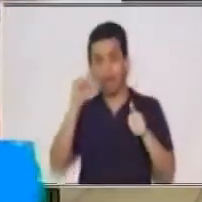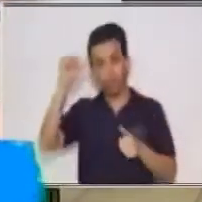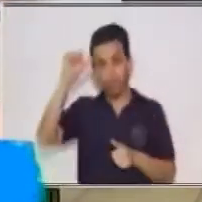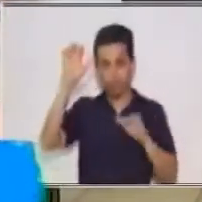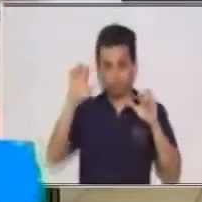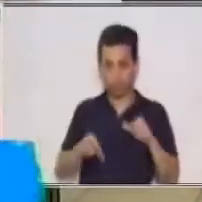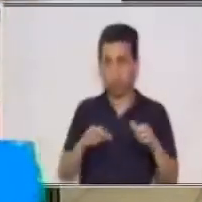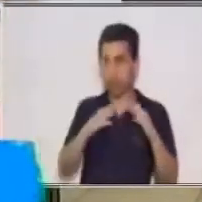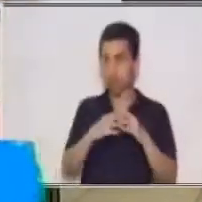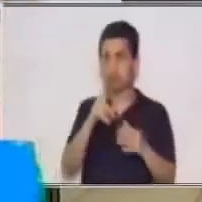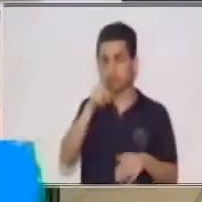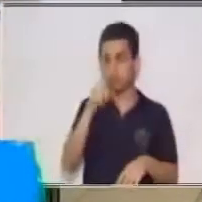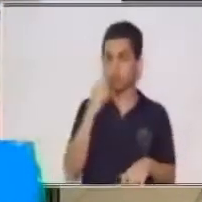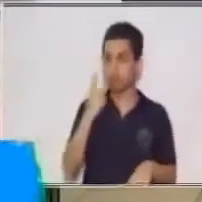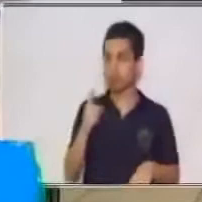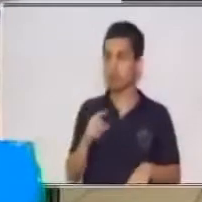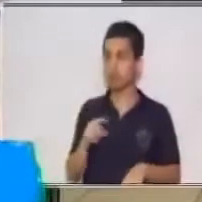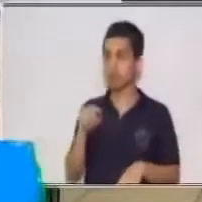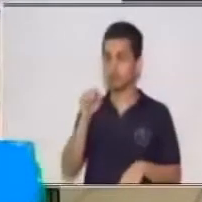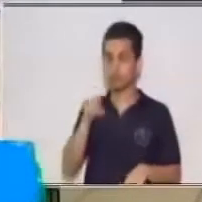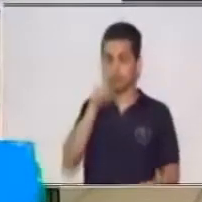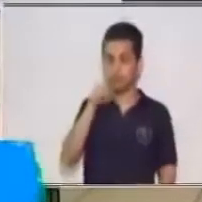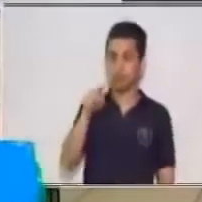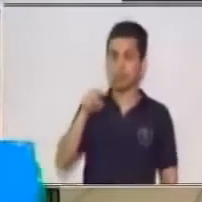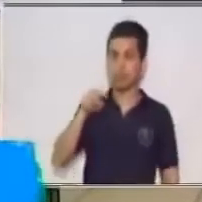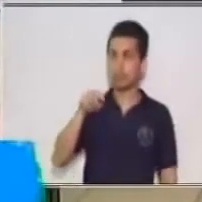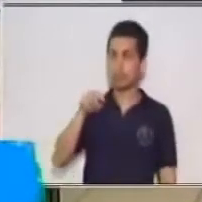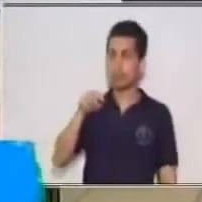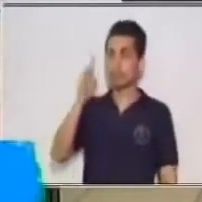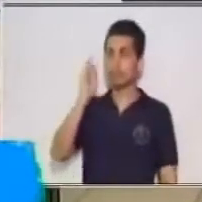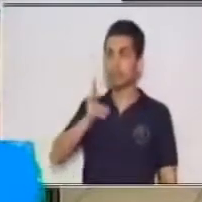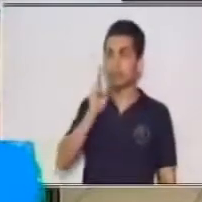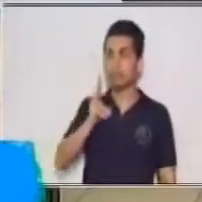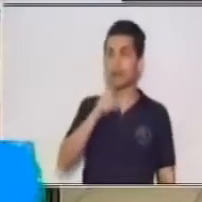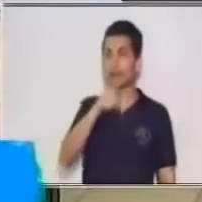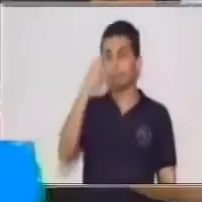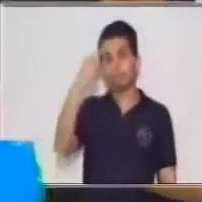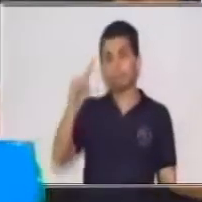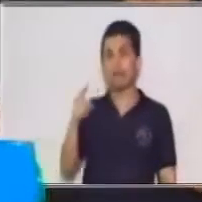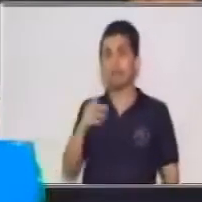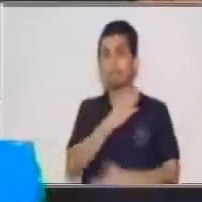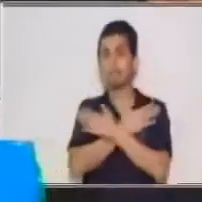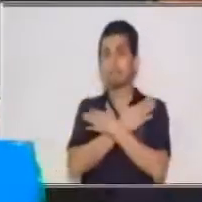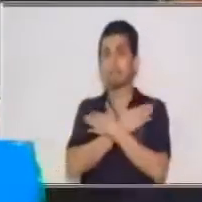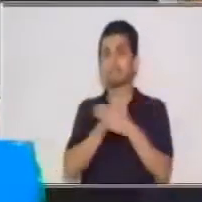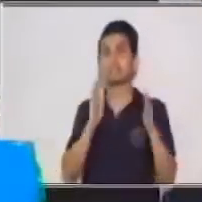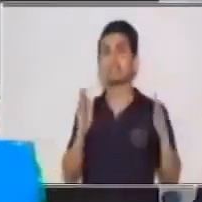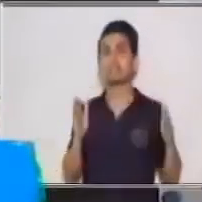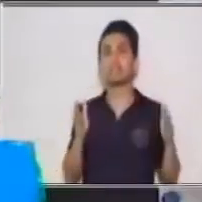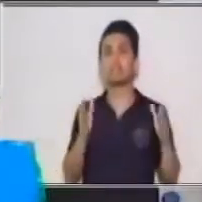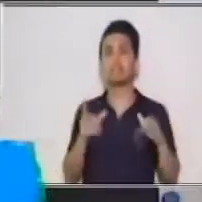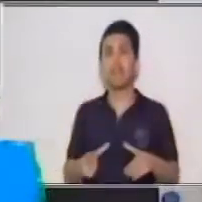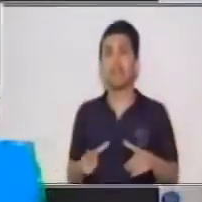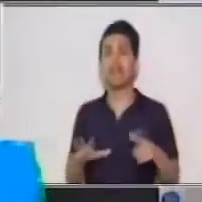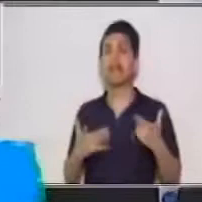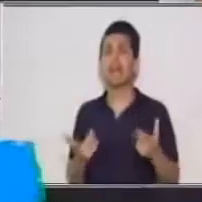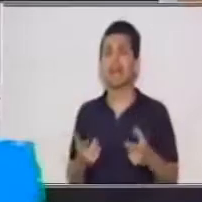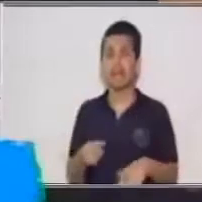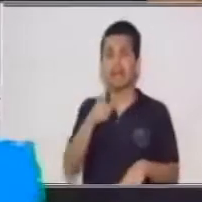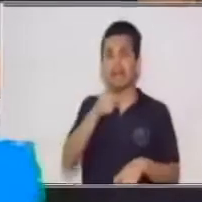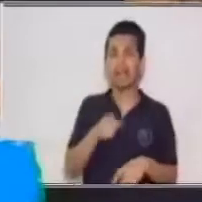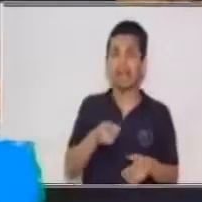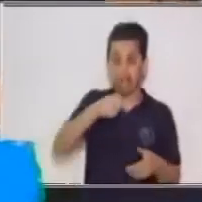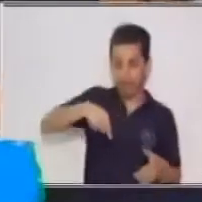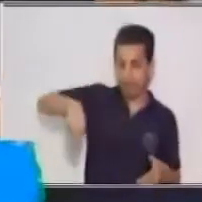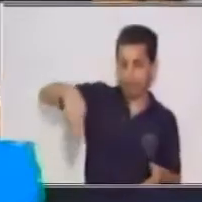el centro. Tú sabes que cuando partimos un pastel, por lo regular lo que hacen es hacer un círculo adentro. Pero en este caso no lo vas a dibujar,